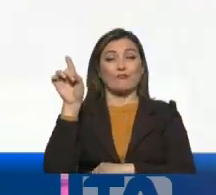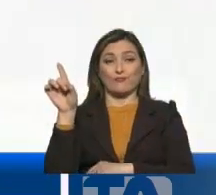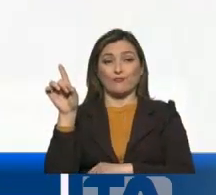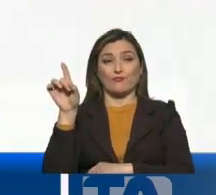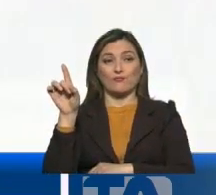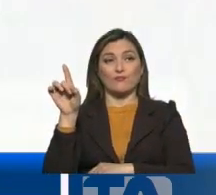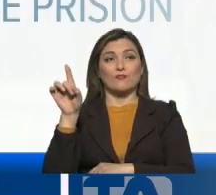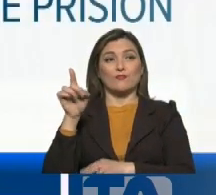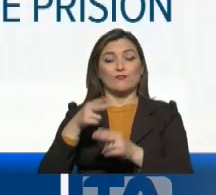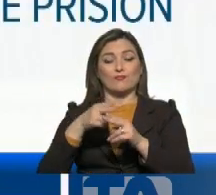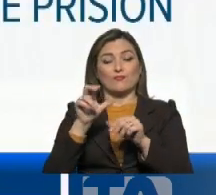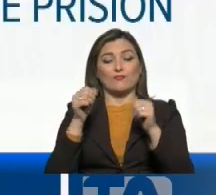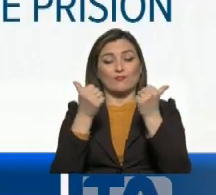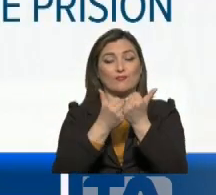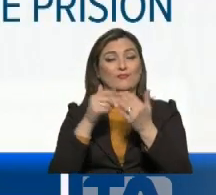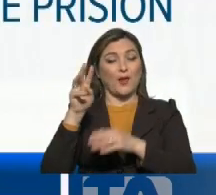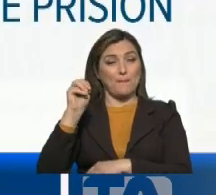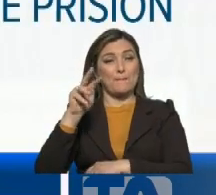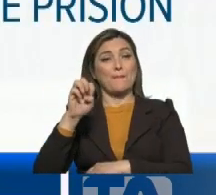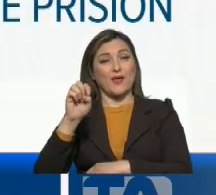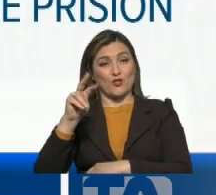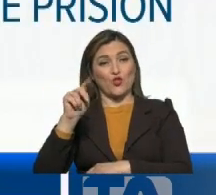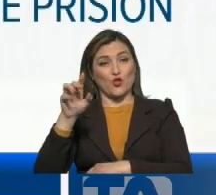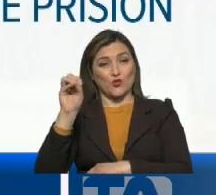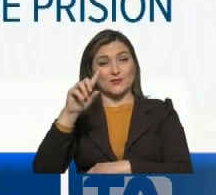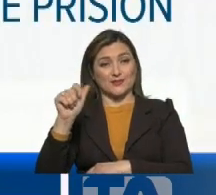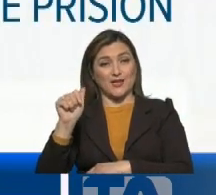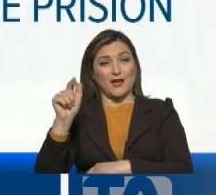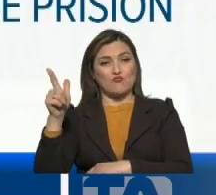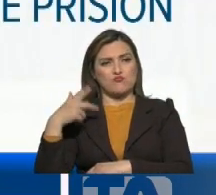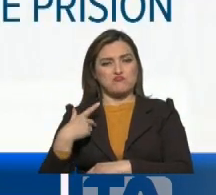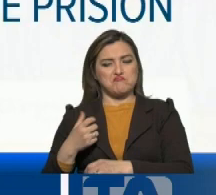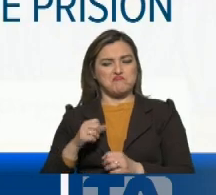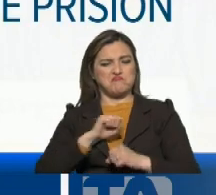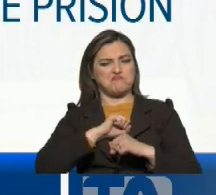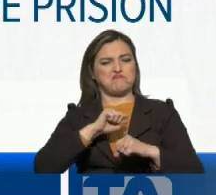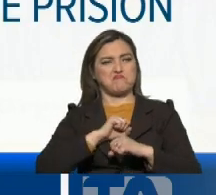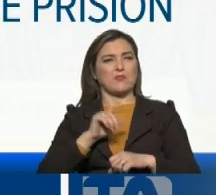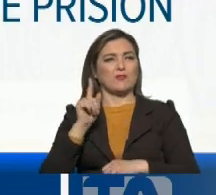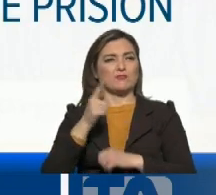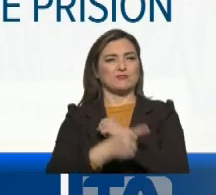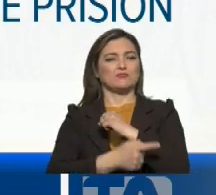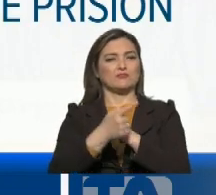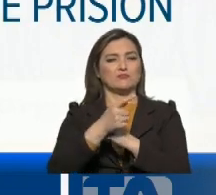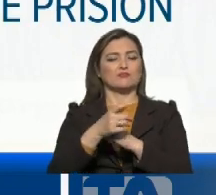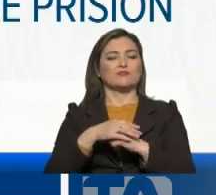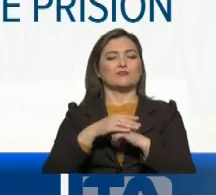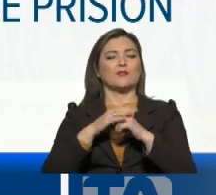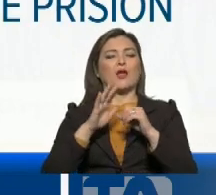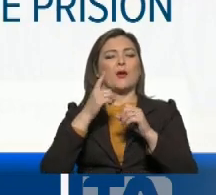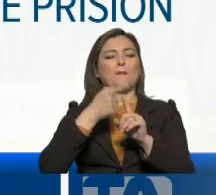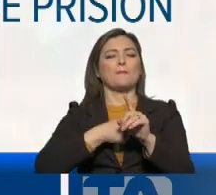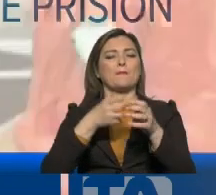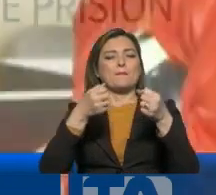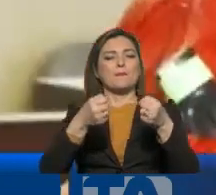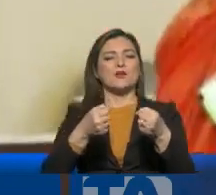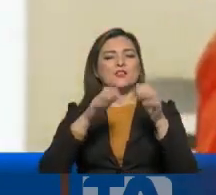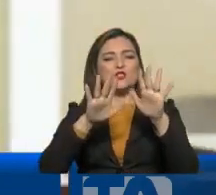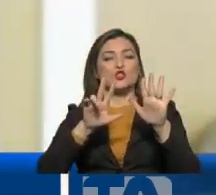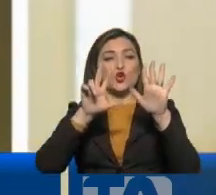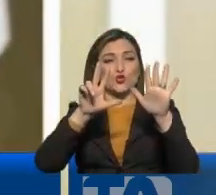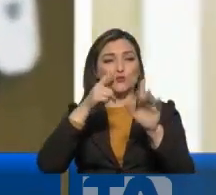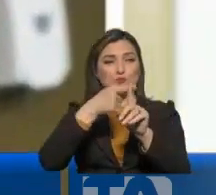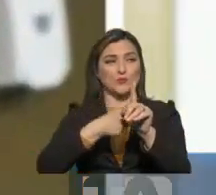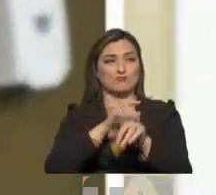mano derecha del ex asambleísta daniel mendoza actualmente tras las rejas fue sentenciado a 18 meses de prisión la